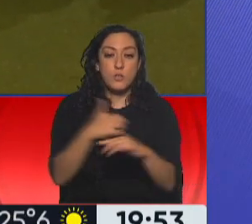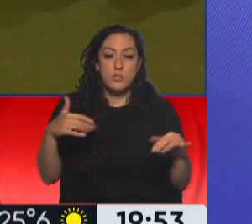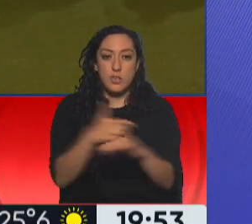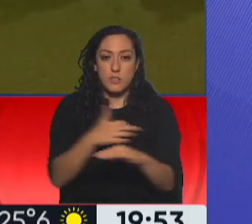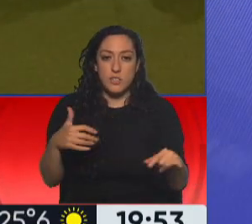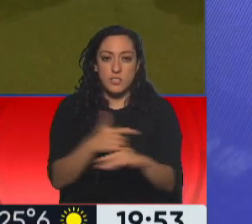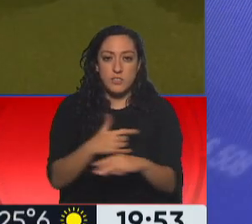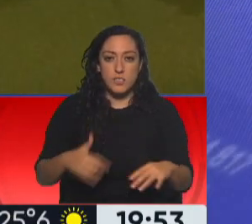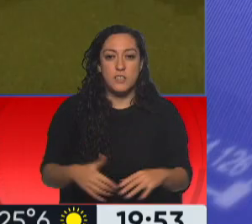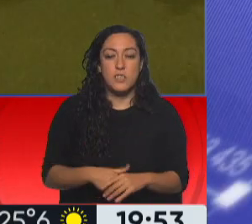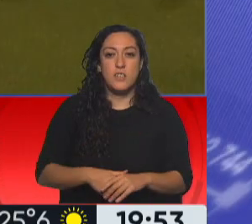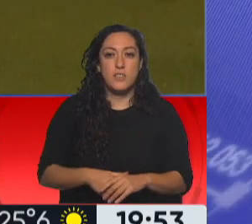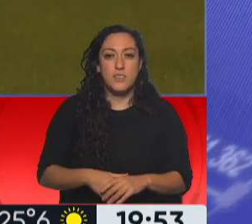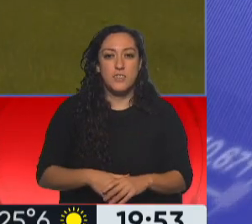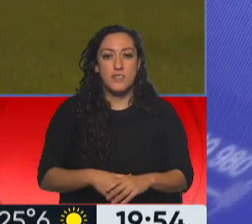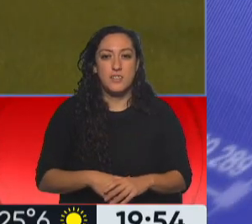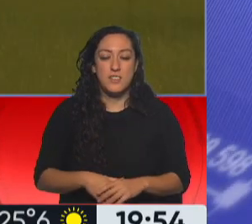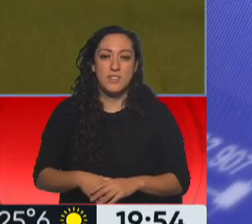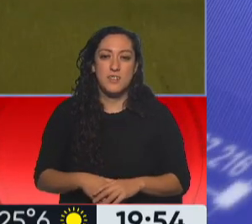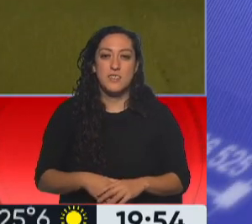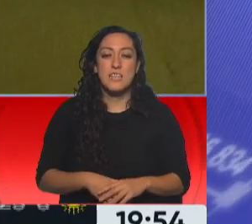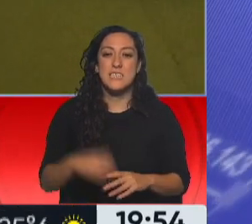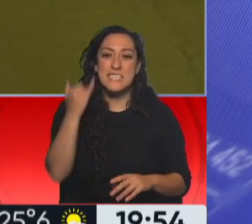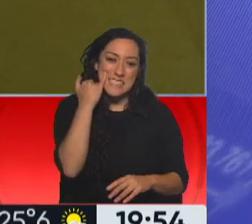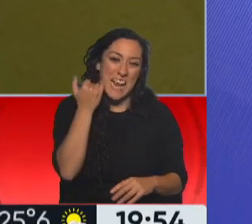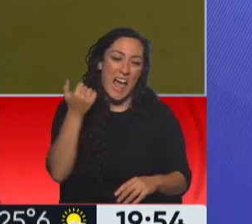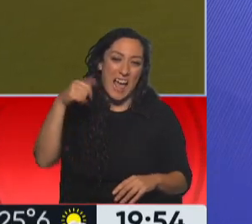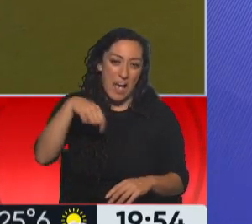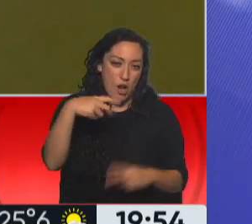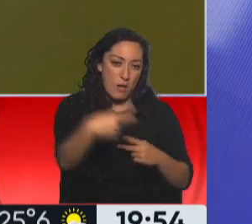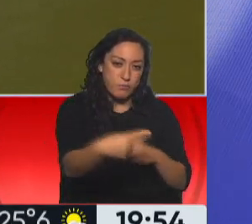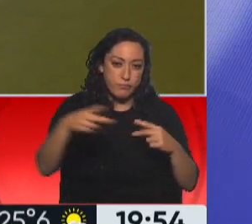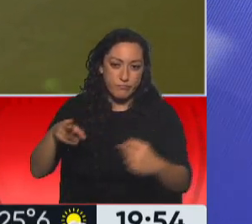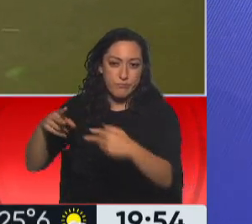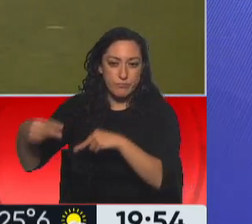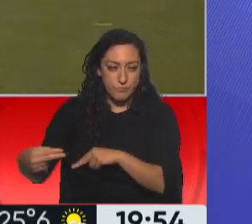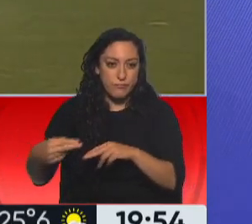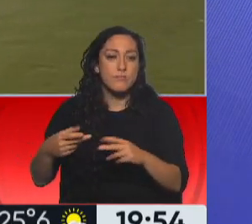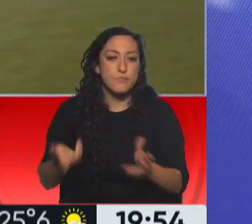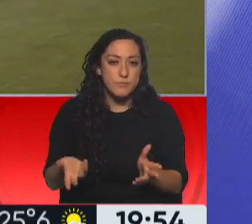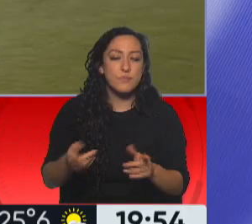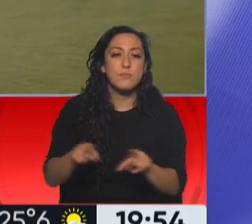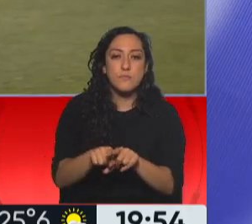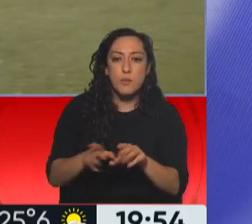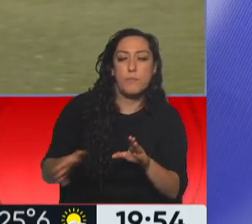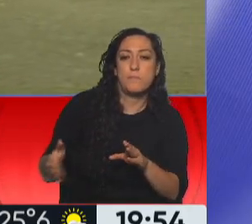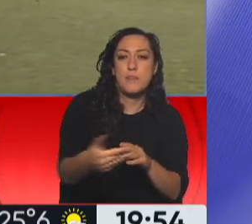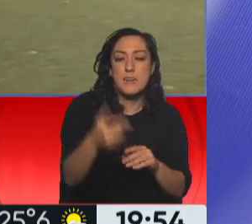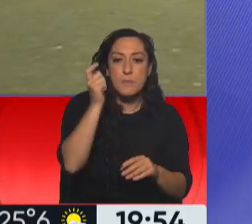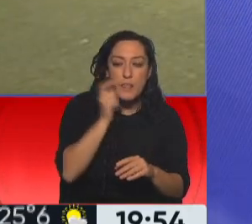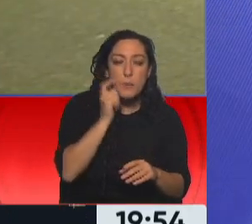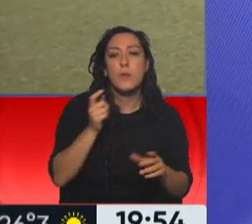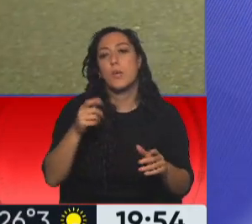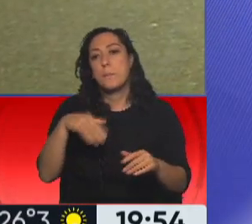cortes totales durante toda esta jornada, que ya están cortadas, de hecho, si hablamos de La Rábida, giro a Rivadavia, Rivadavia y